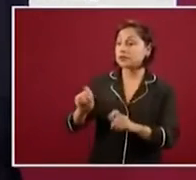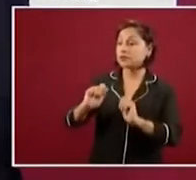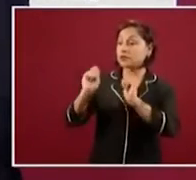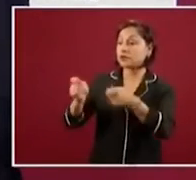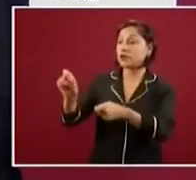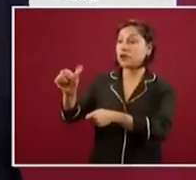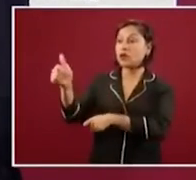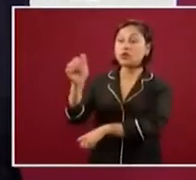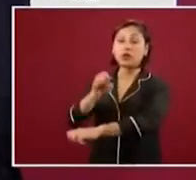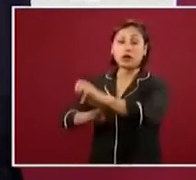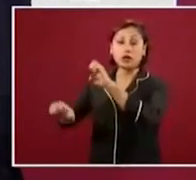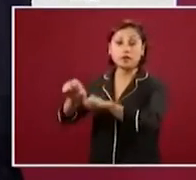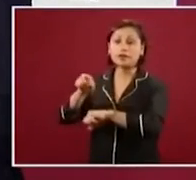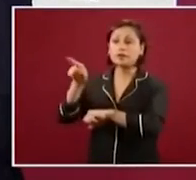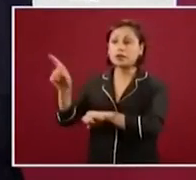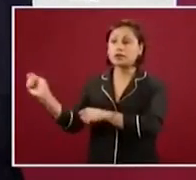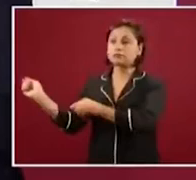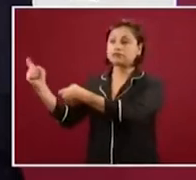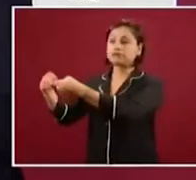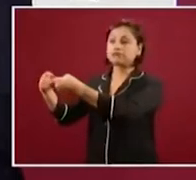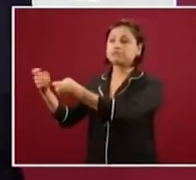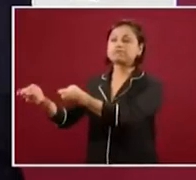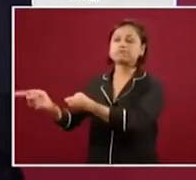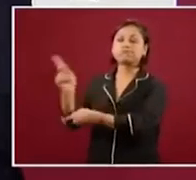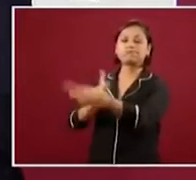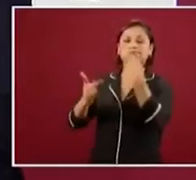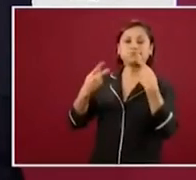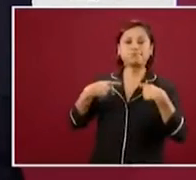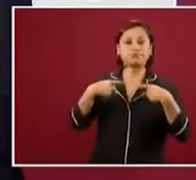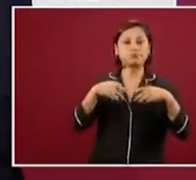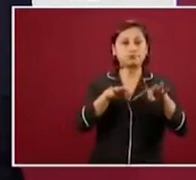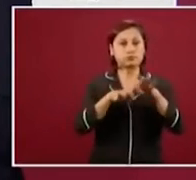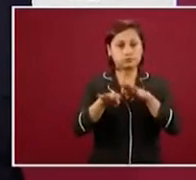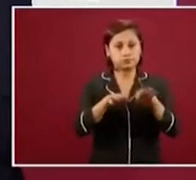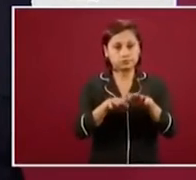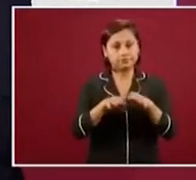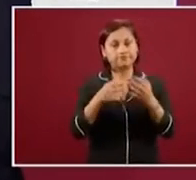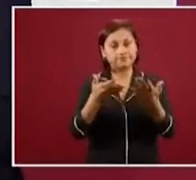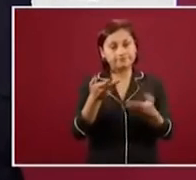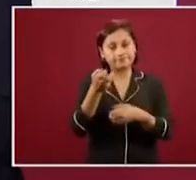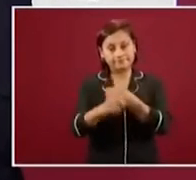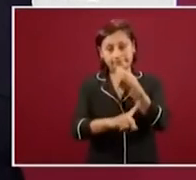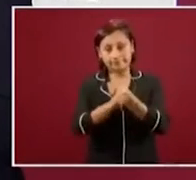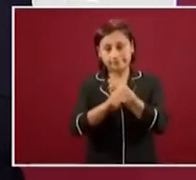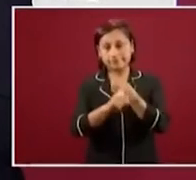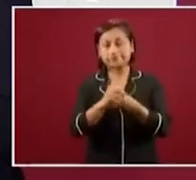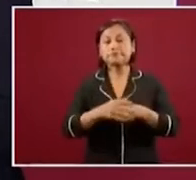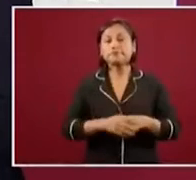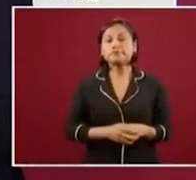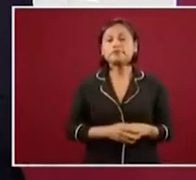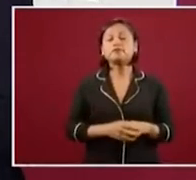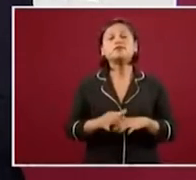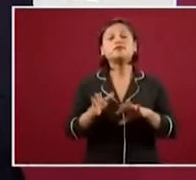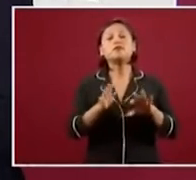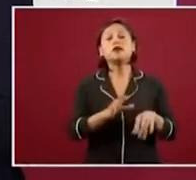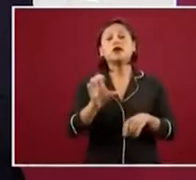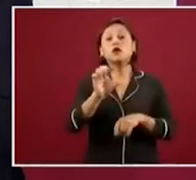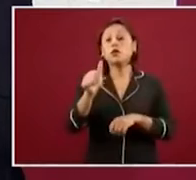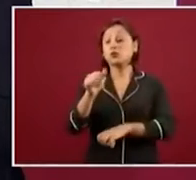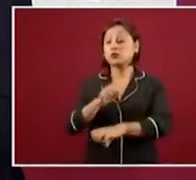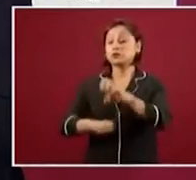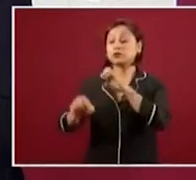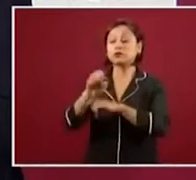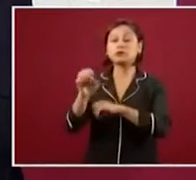empresas. Por un lado, a aquellas empresas que tienen en orden y están pagando lo que les corresponde, porque se genera